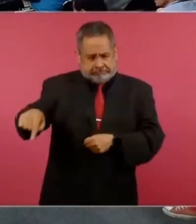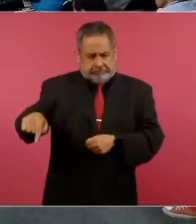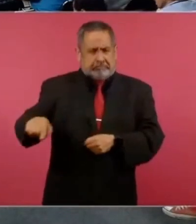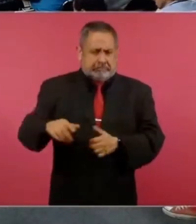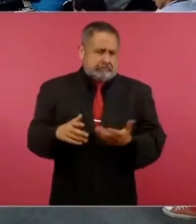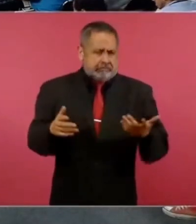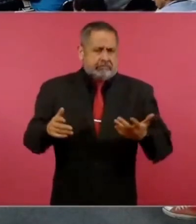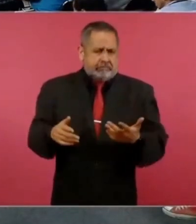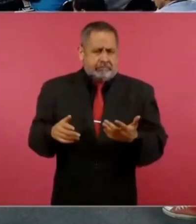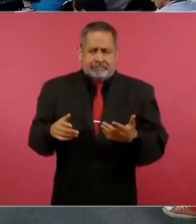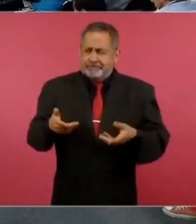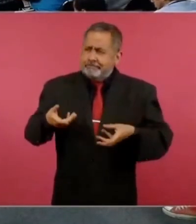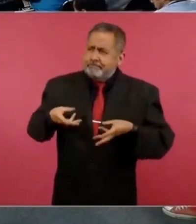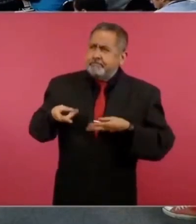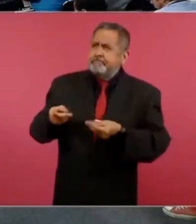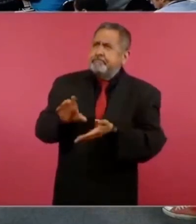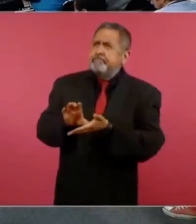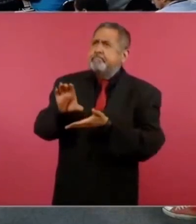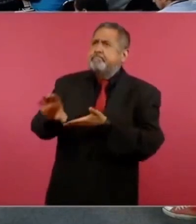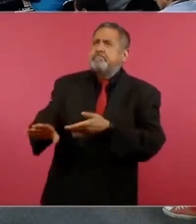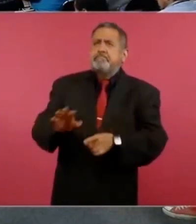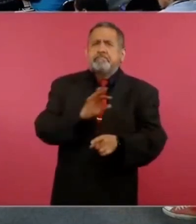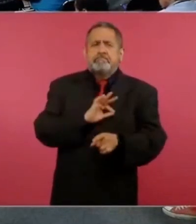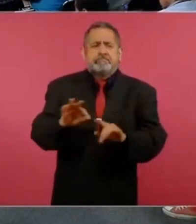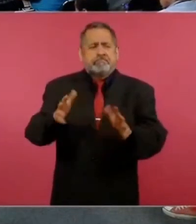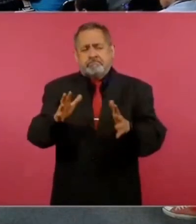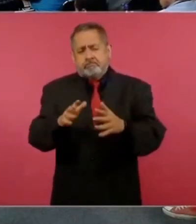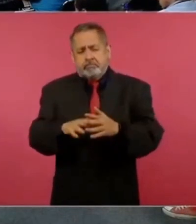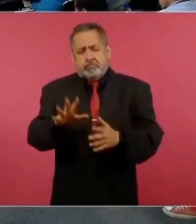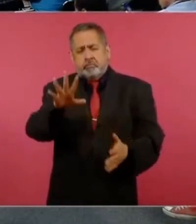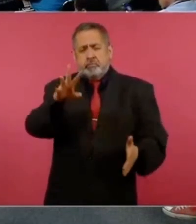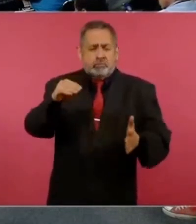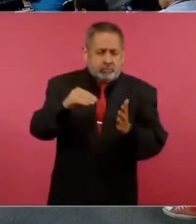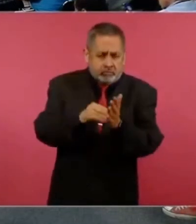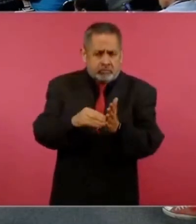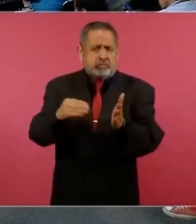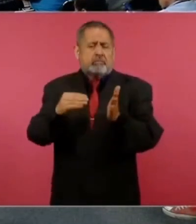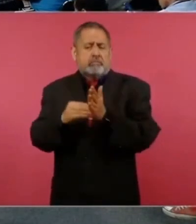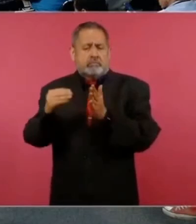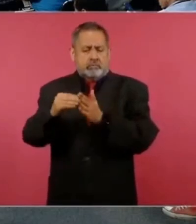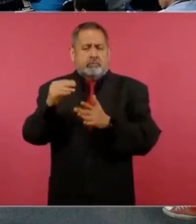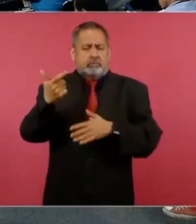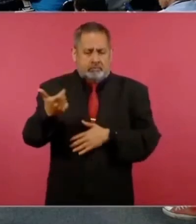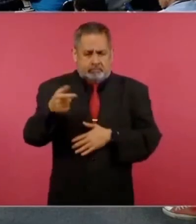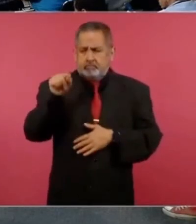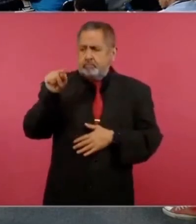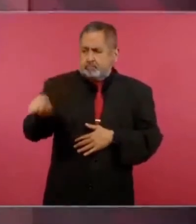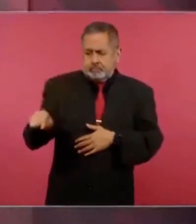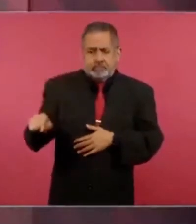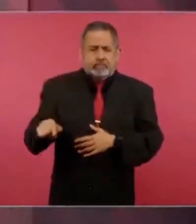Estamos hablando de una inversión de alrededor de 4,000 millones de pesos